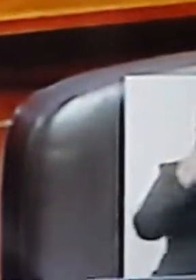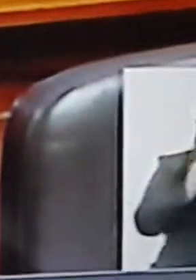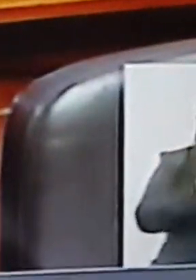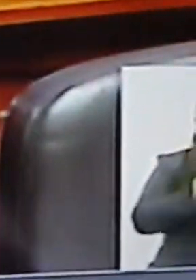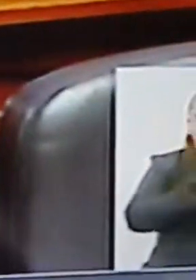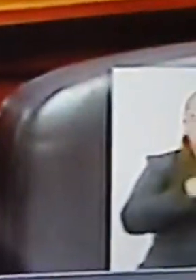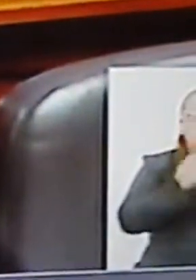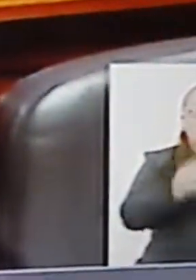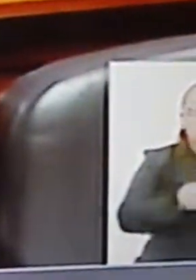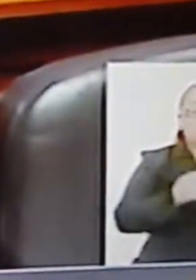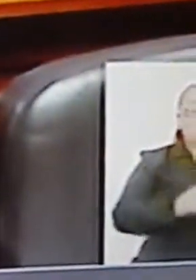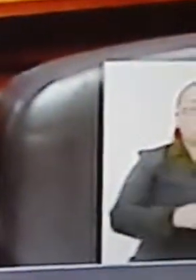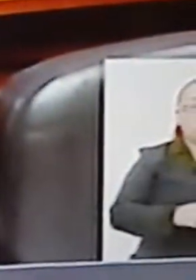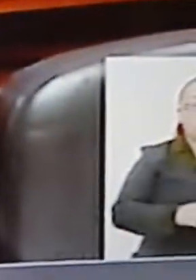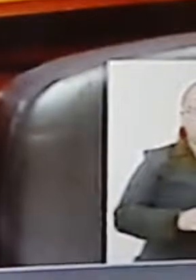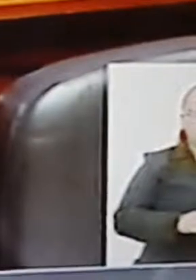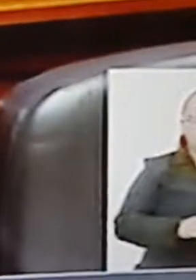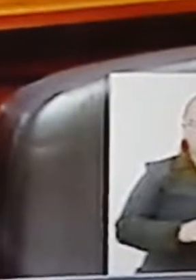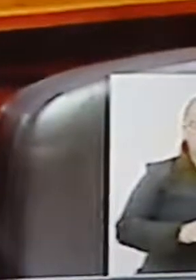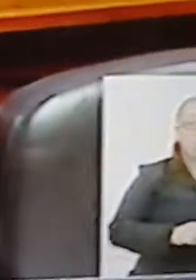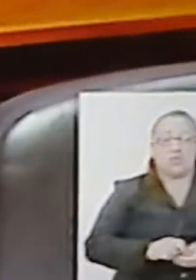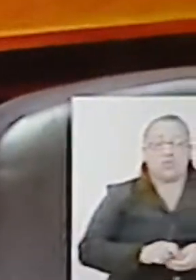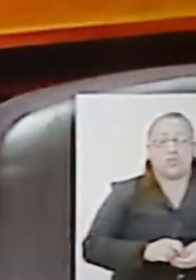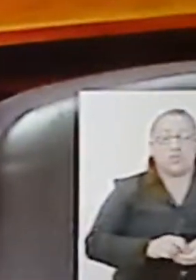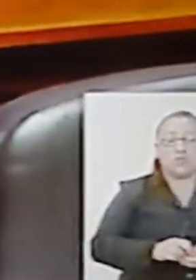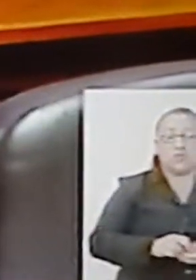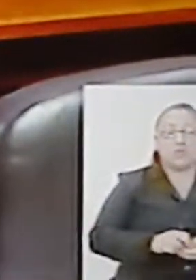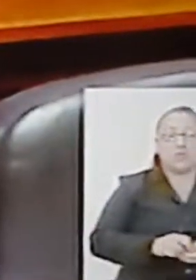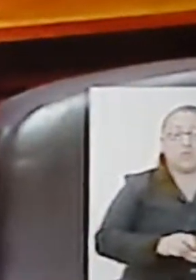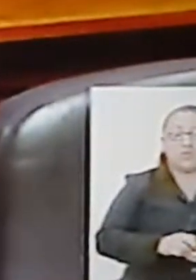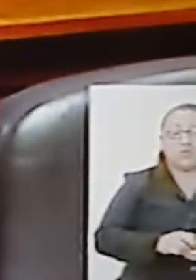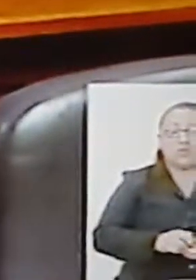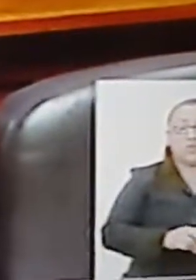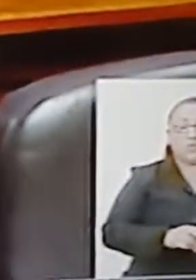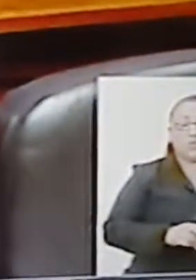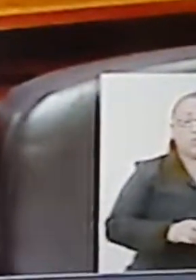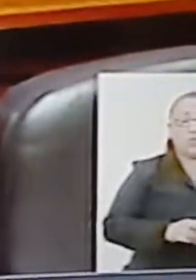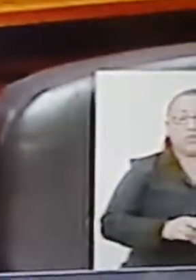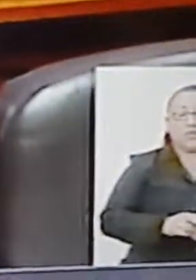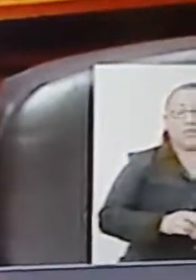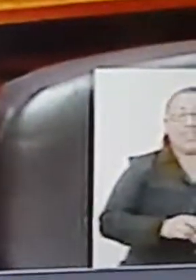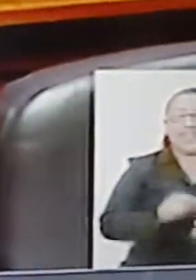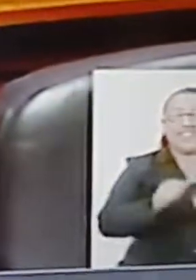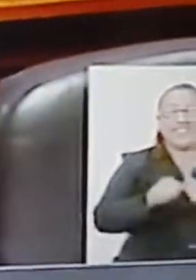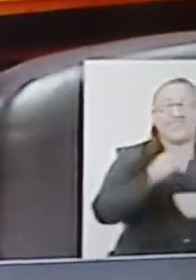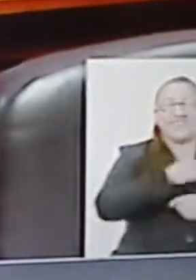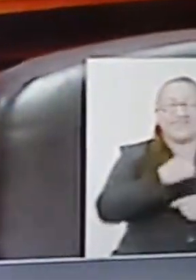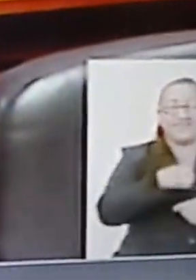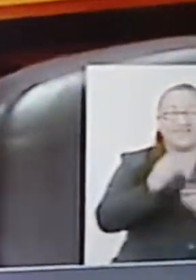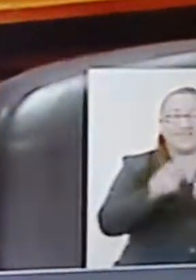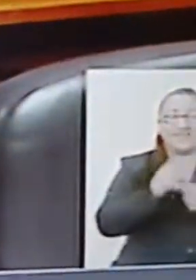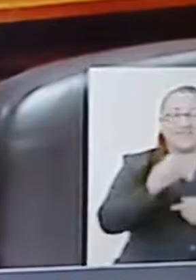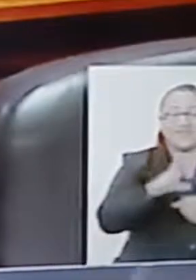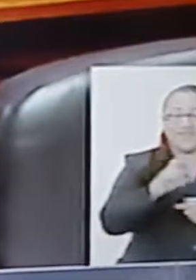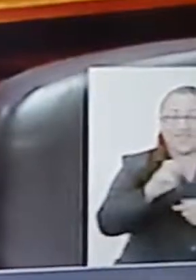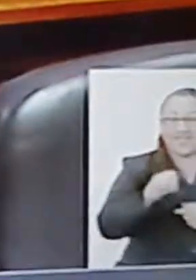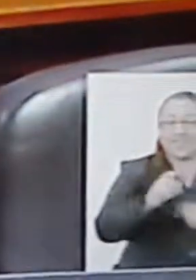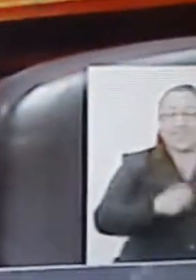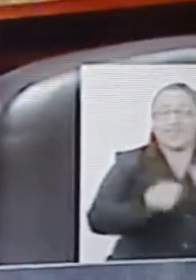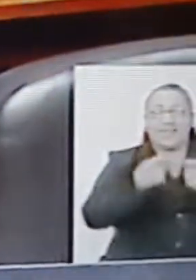con el ministro de Agricultura de aquel entonces, el ministro León, que no está hoy día, el exministro, y logramos hacer de